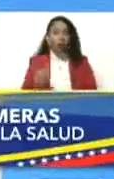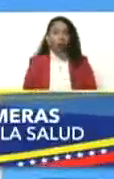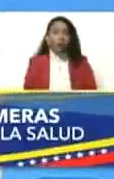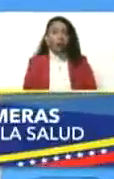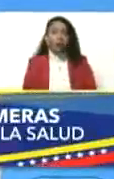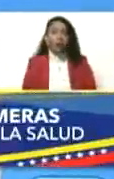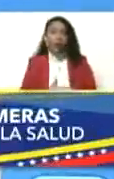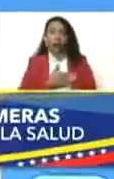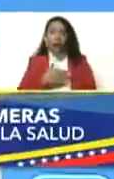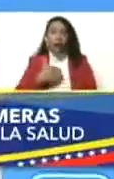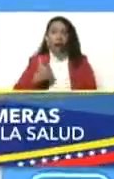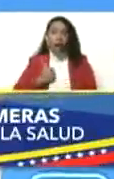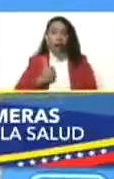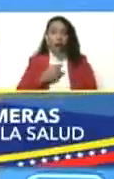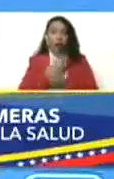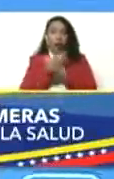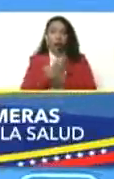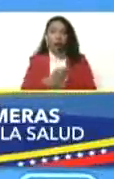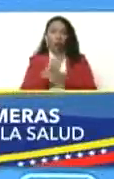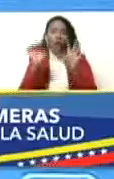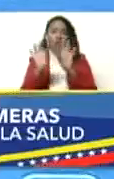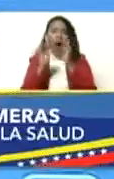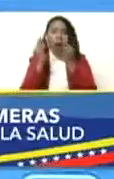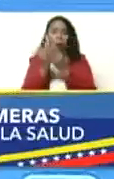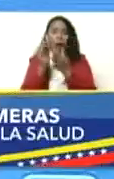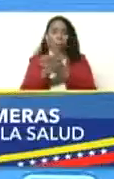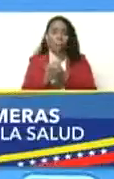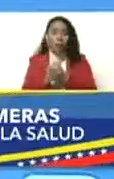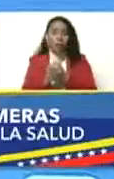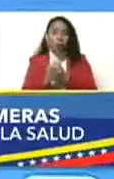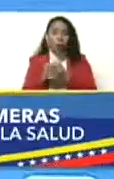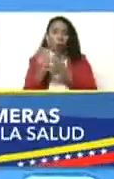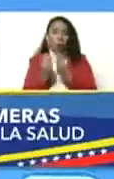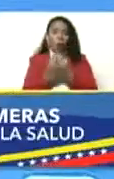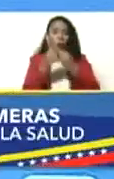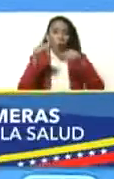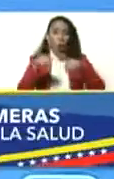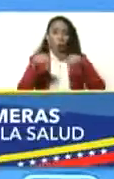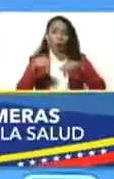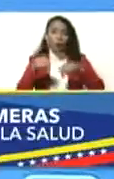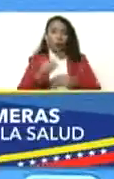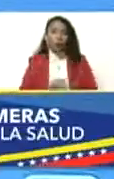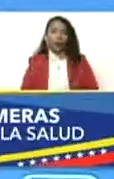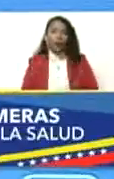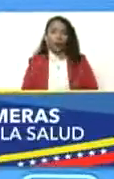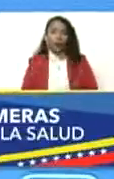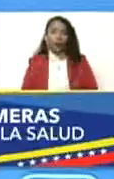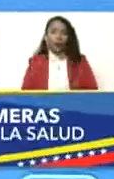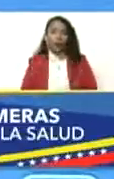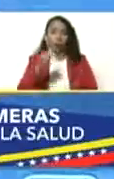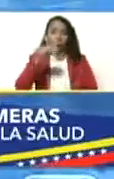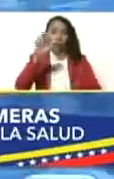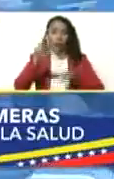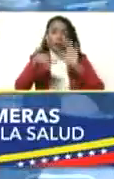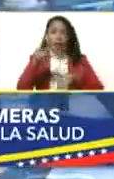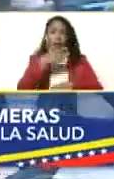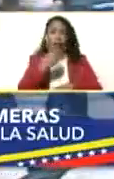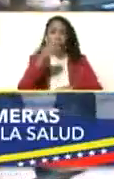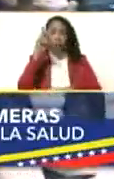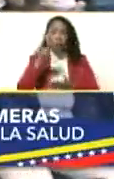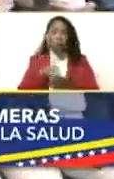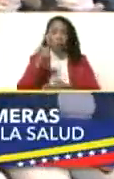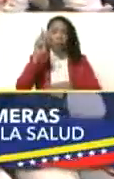Queridos graduandos, familiares y amigos que nos acompañan. Hoy, 13 de diciembre del